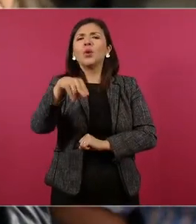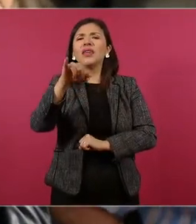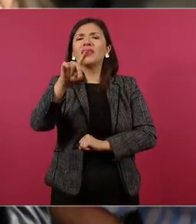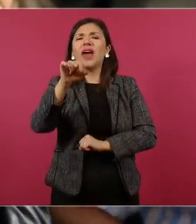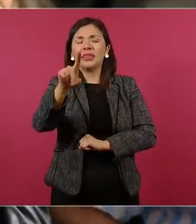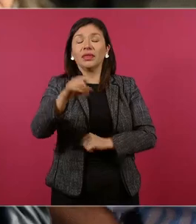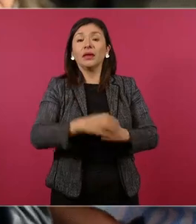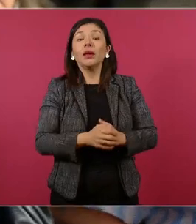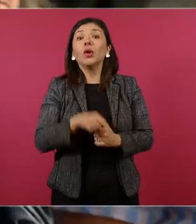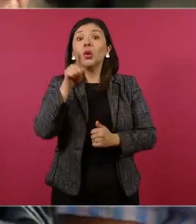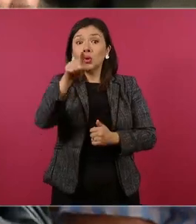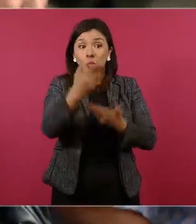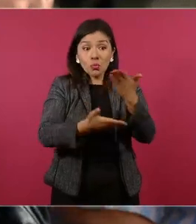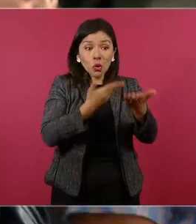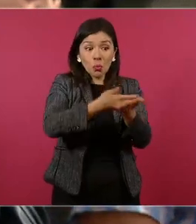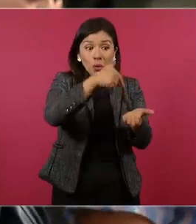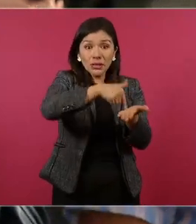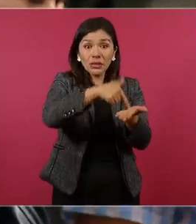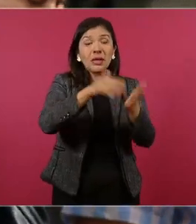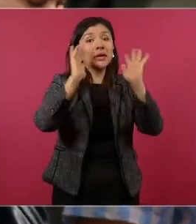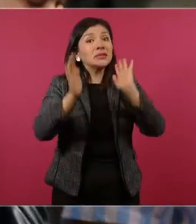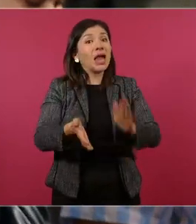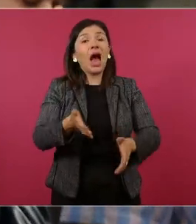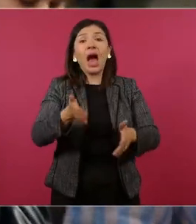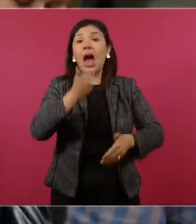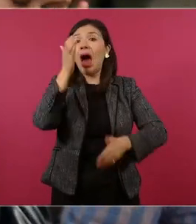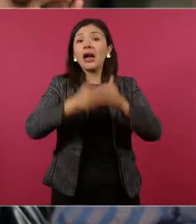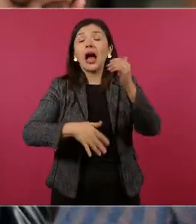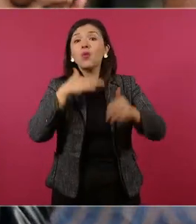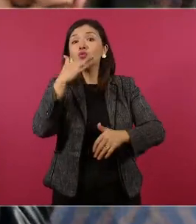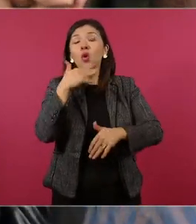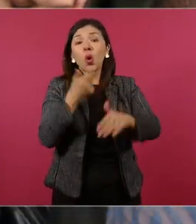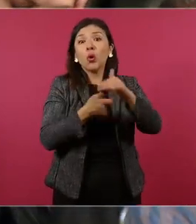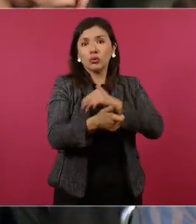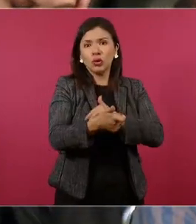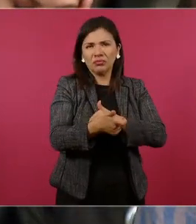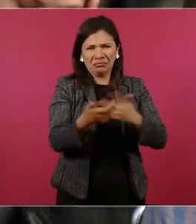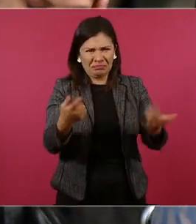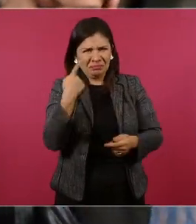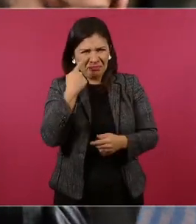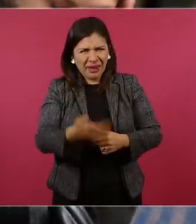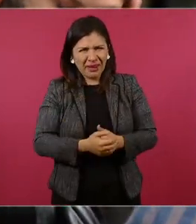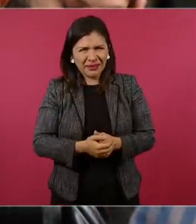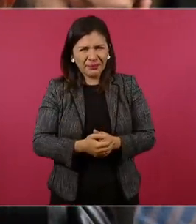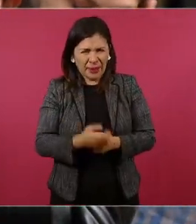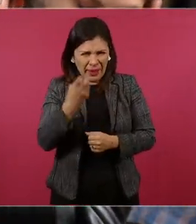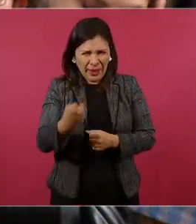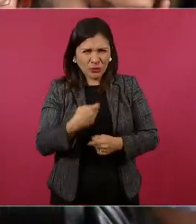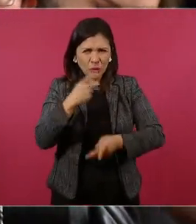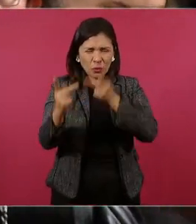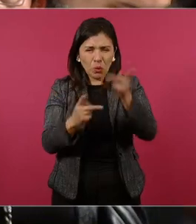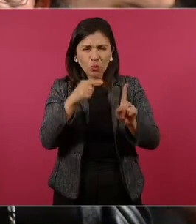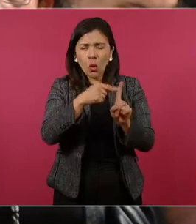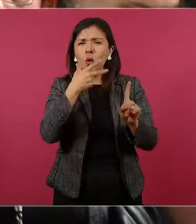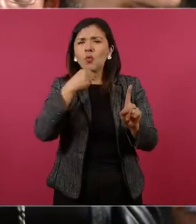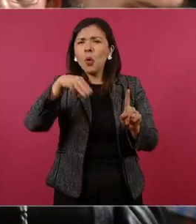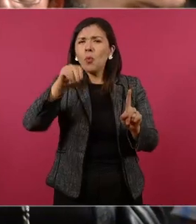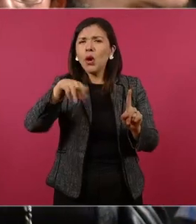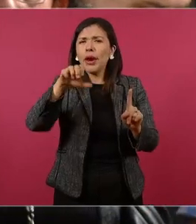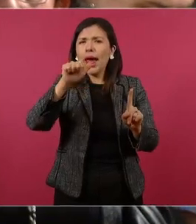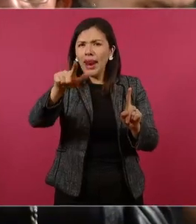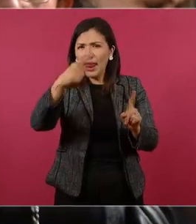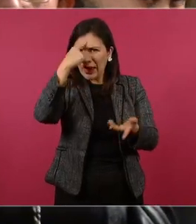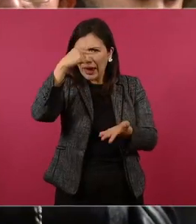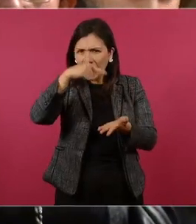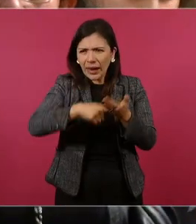corrupción fíjese no más lo que dice usted también lo dijo ayer pero bueno yo le pregunto a usted este Monreal cree que el pueblo es